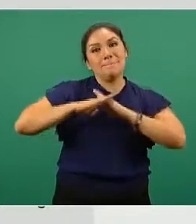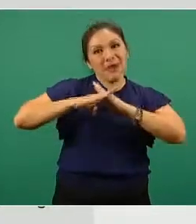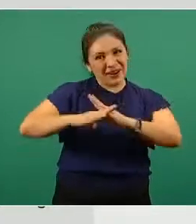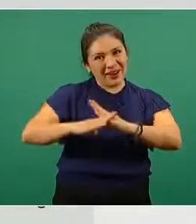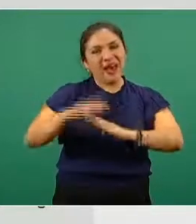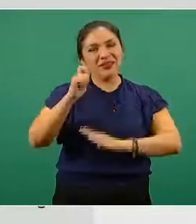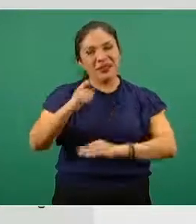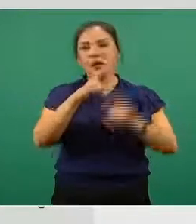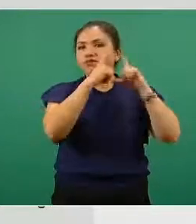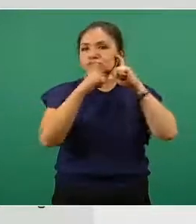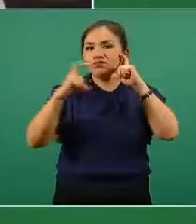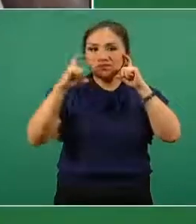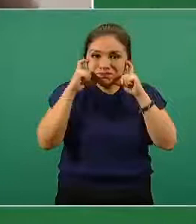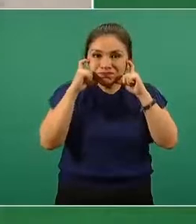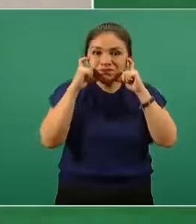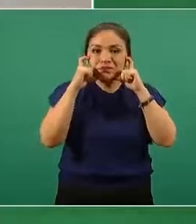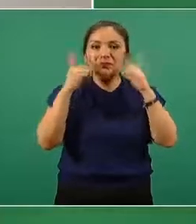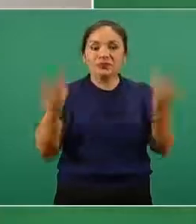como